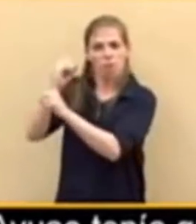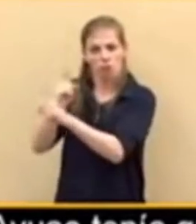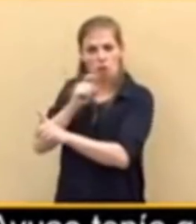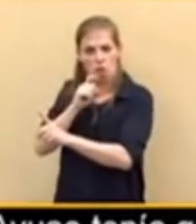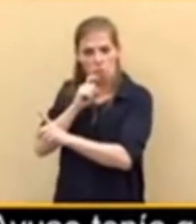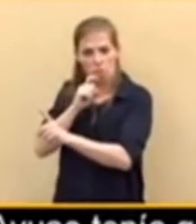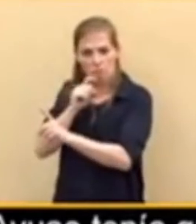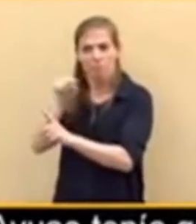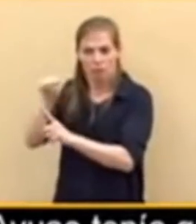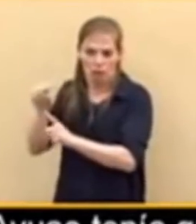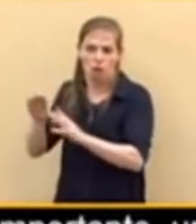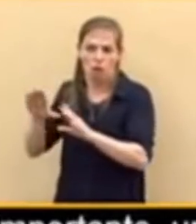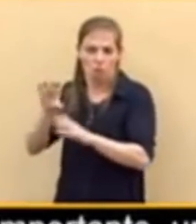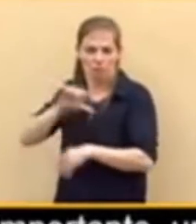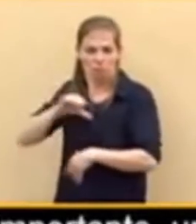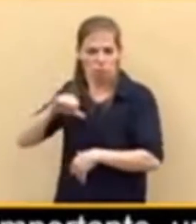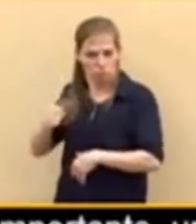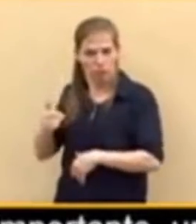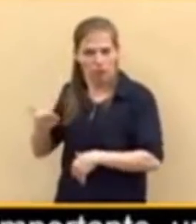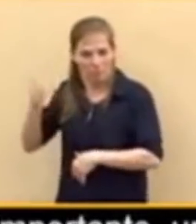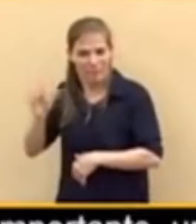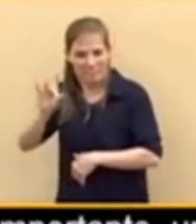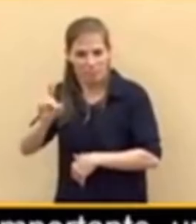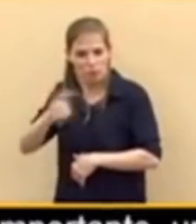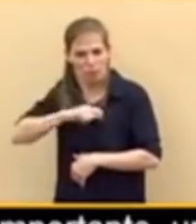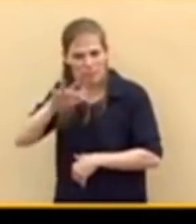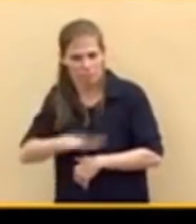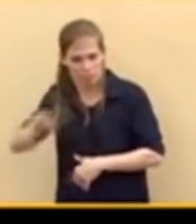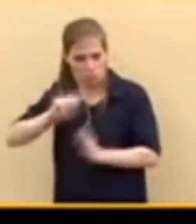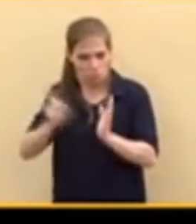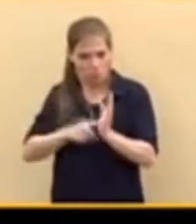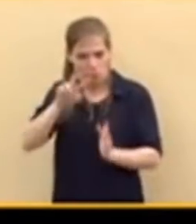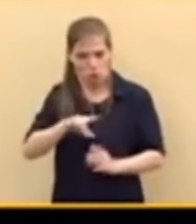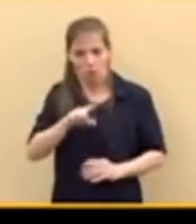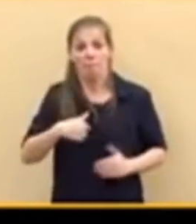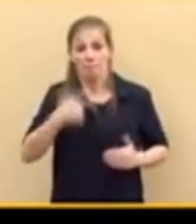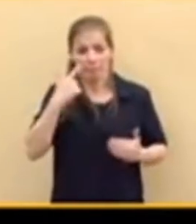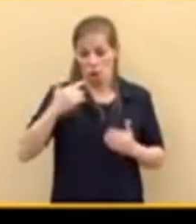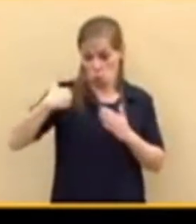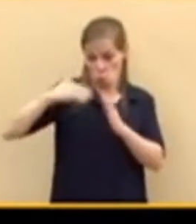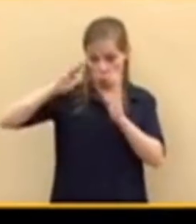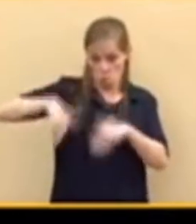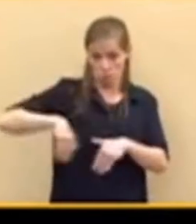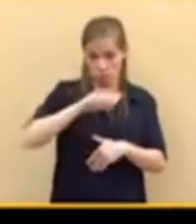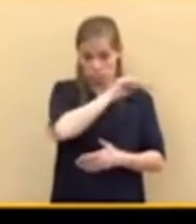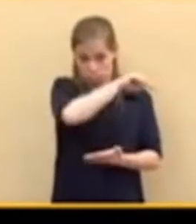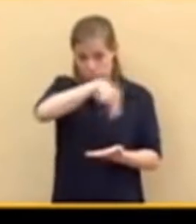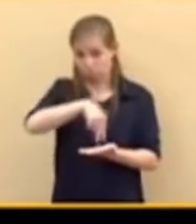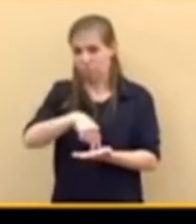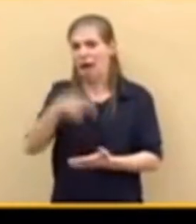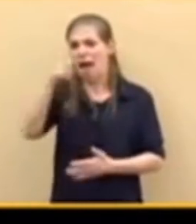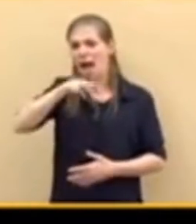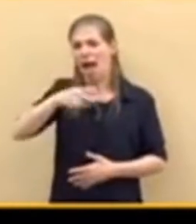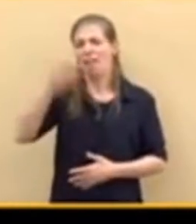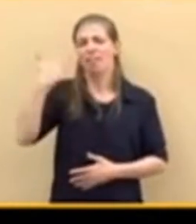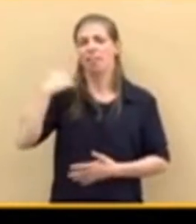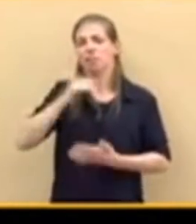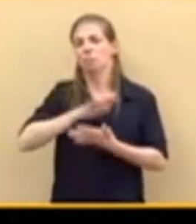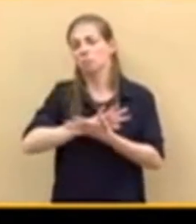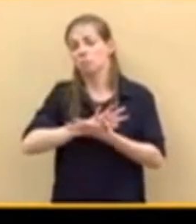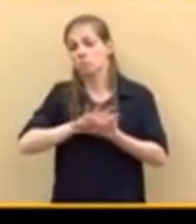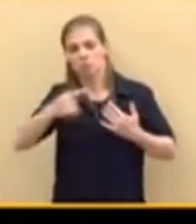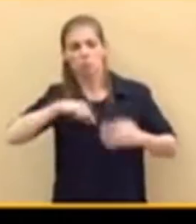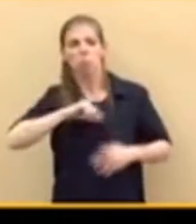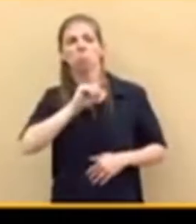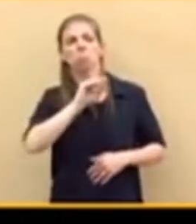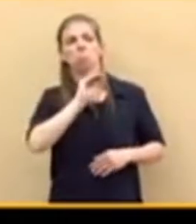hace 2 meses, nosotros le preguntamos por las vacunas. Y le dijimos que estamos preocupados por las vacunas. ¿Y qué nos dijo usted? Está todo